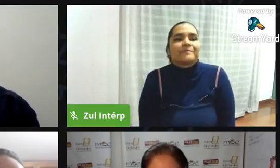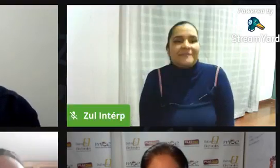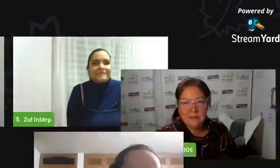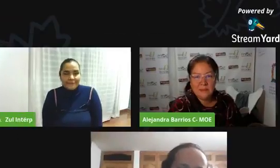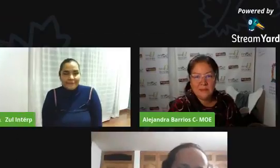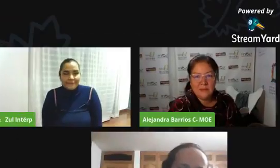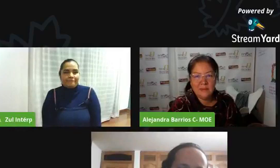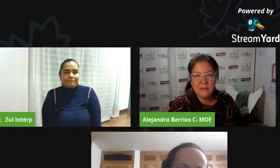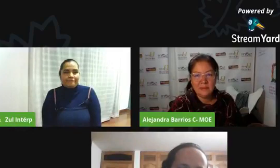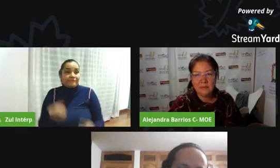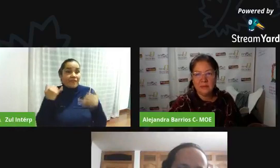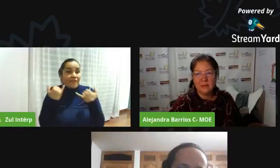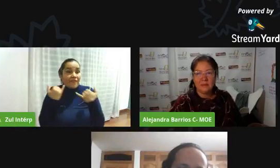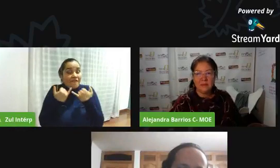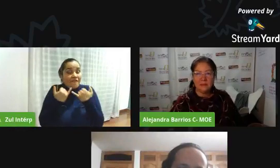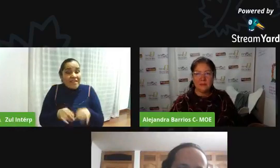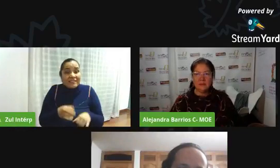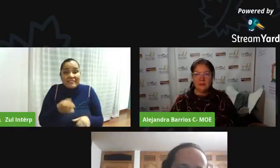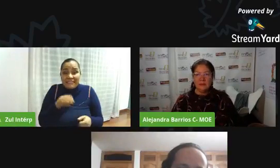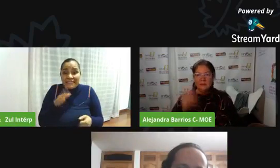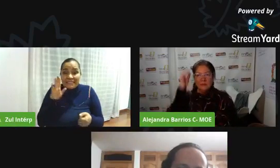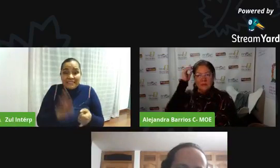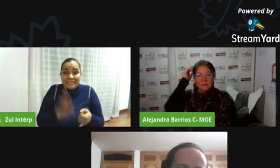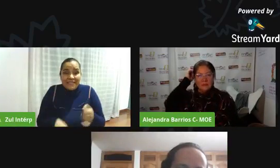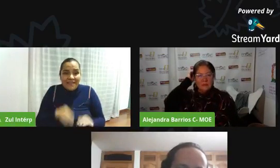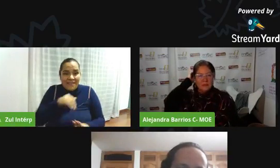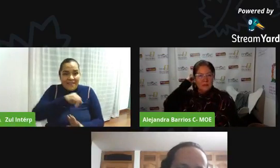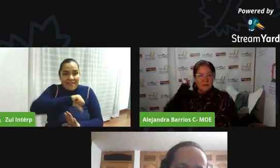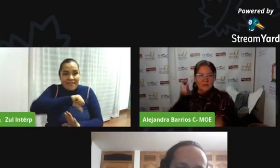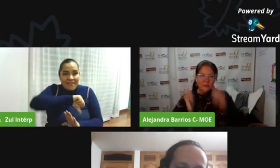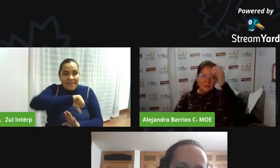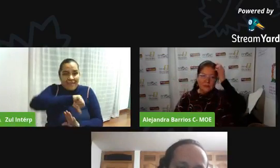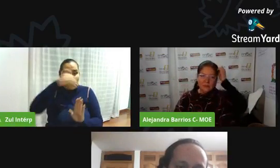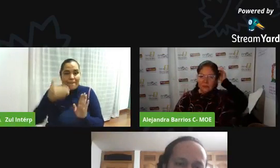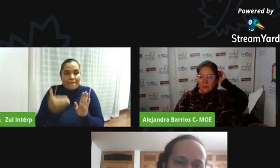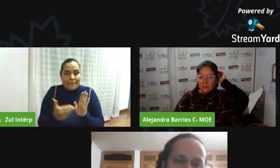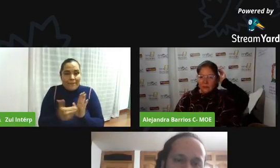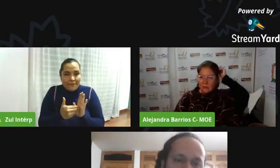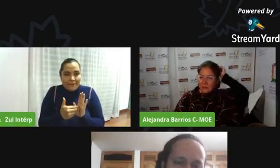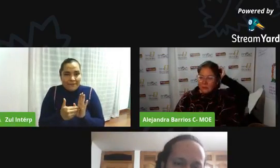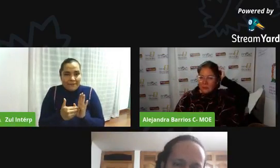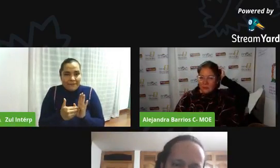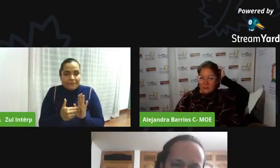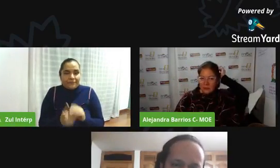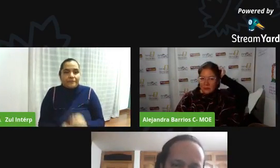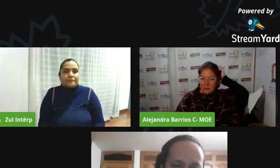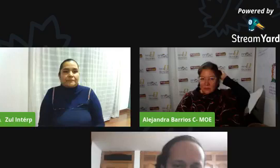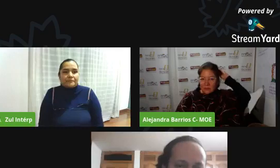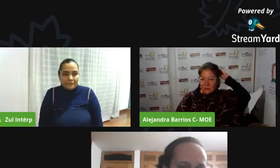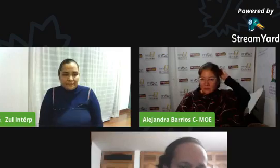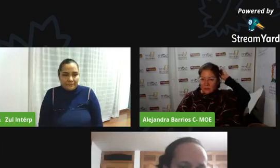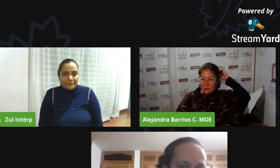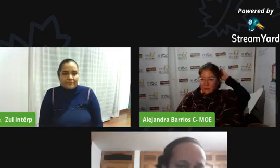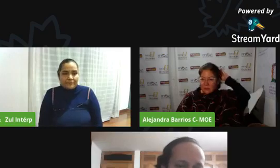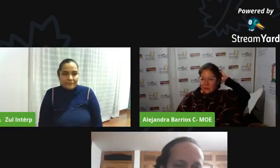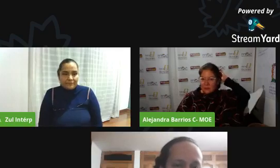Rivera por parte del IDEPAC en esta eh importante alianza que se lanza hoy